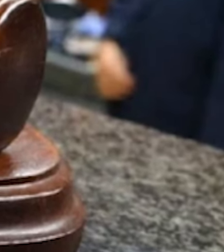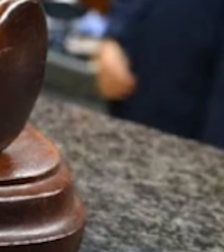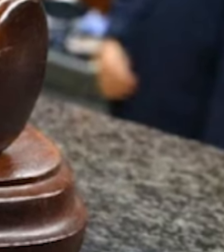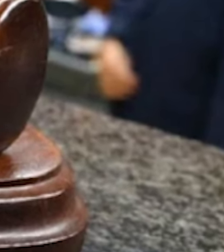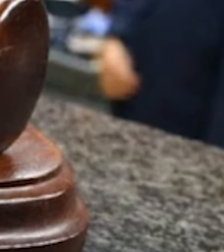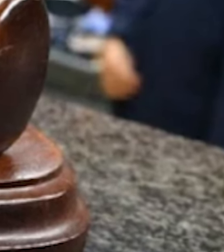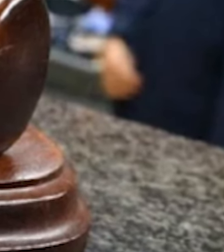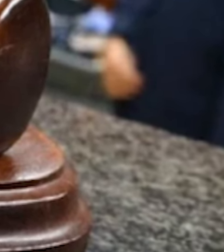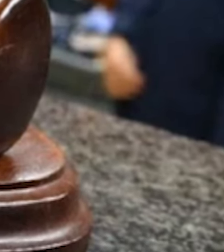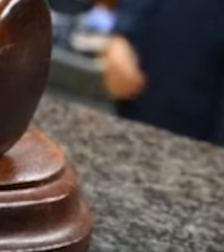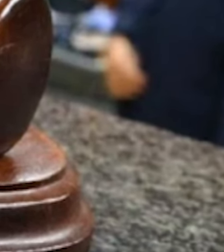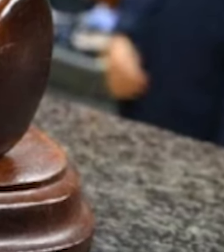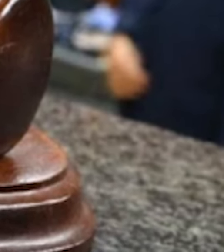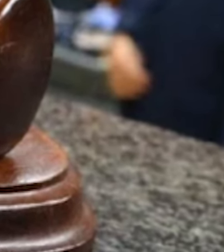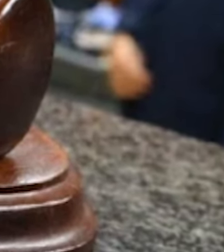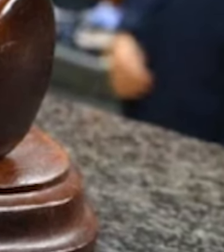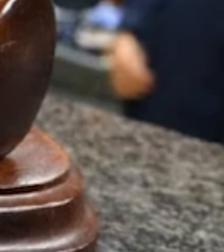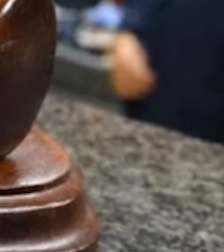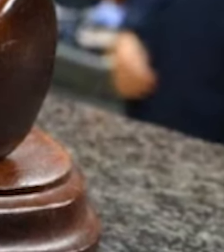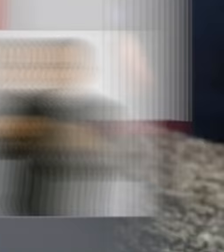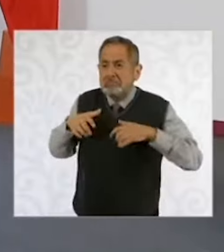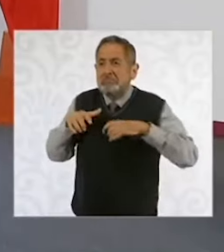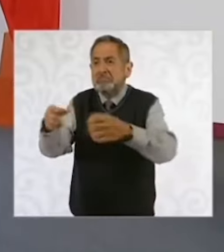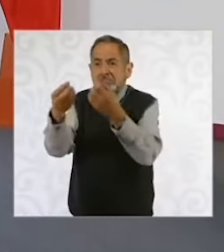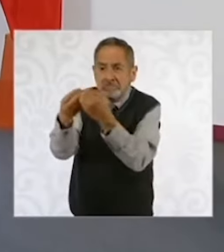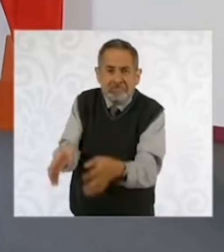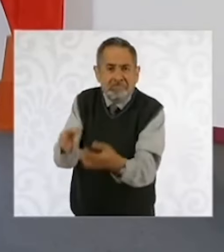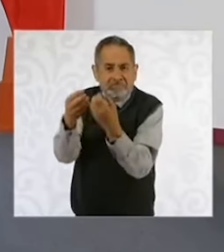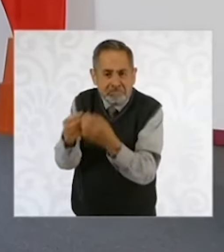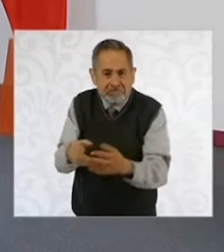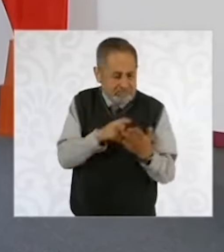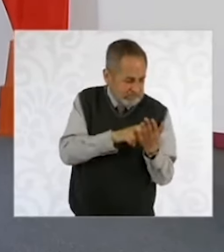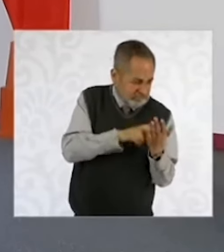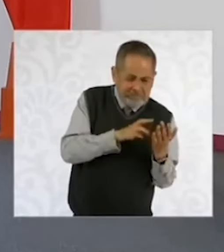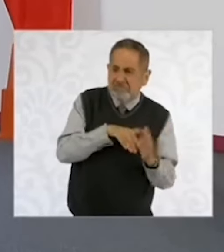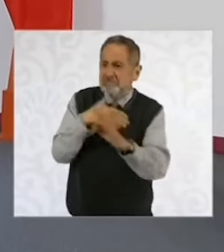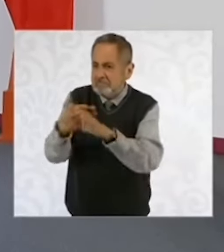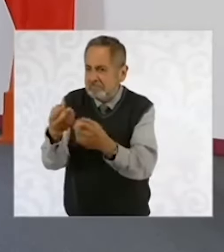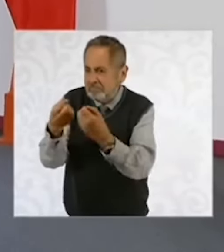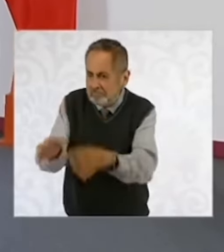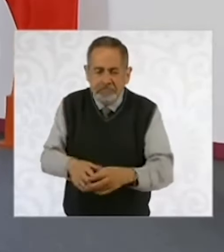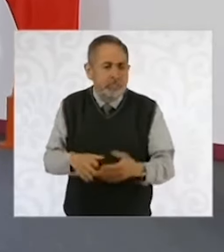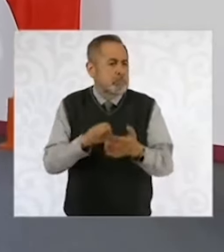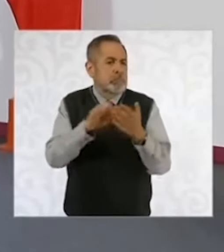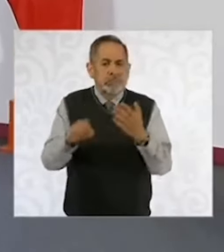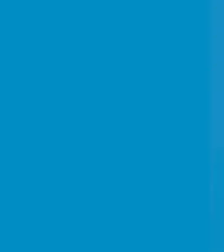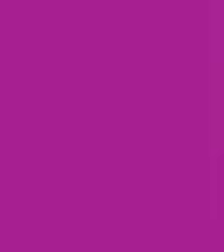tienen personalidad jurídica para interponer este tipo de amparos, lo que, en su opinión, invalida el procedimiento.